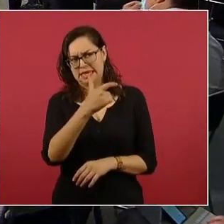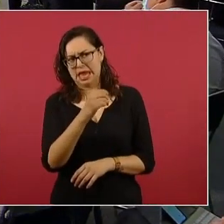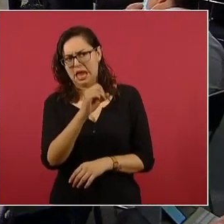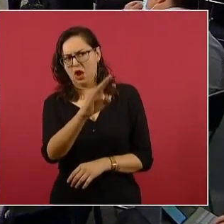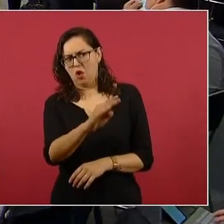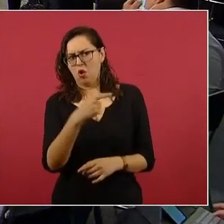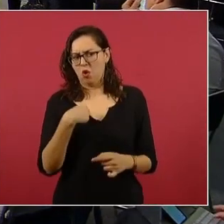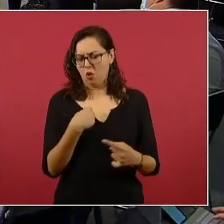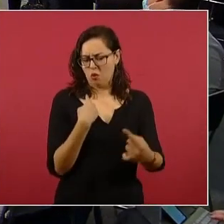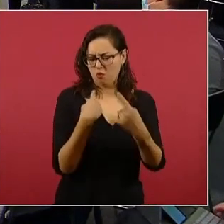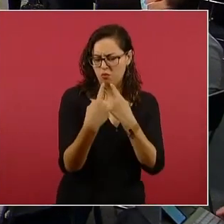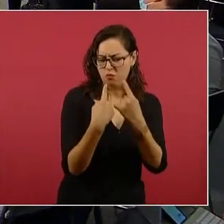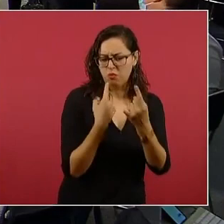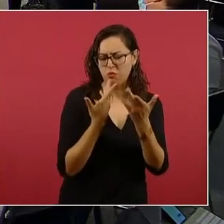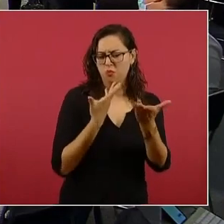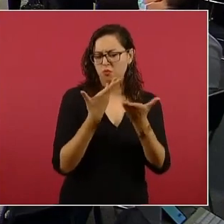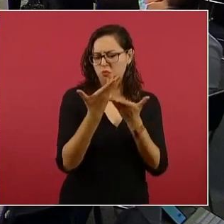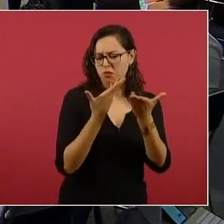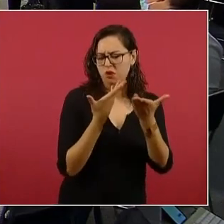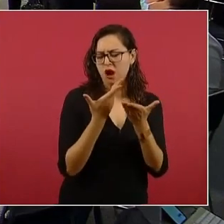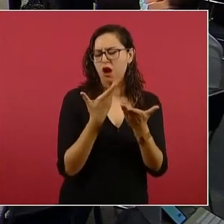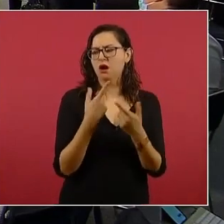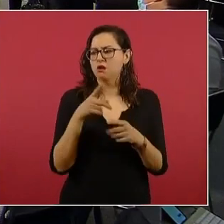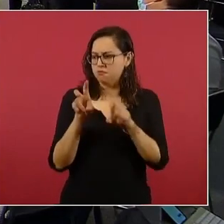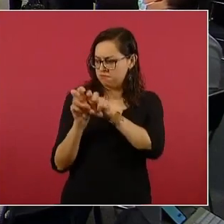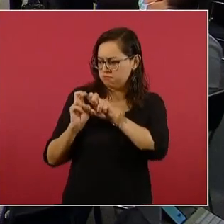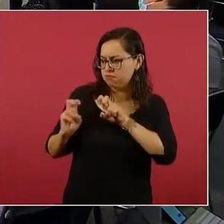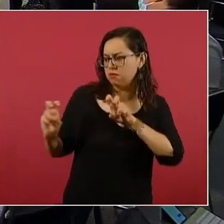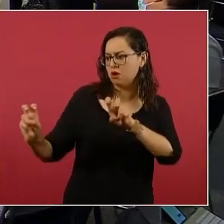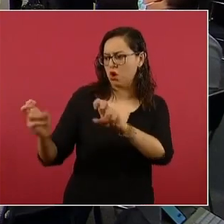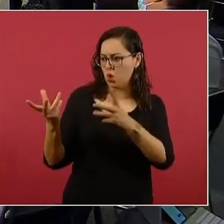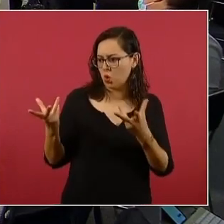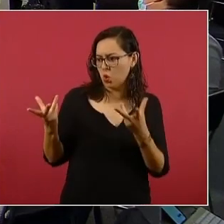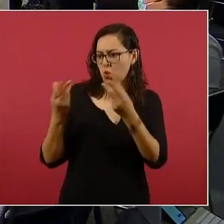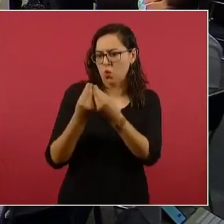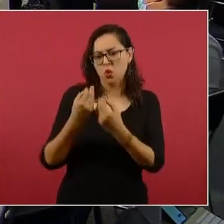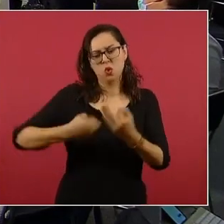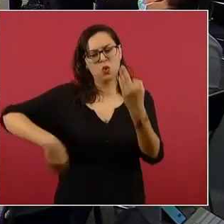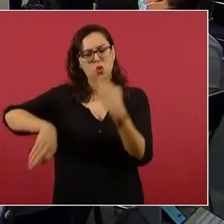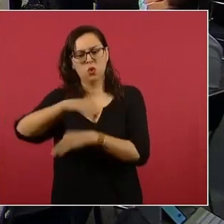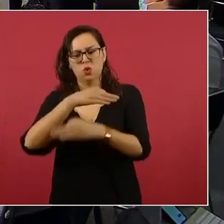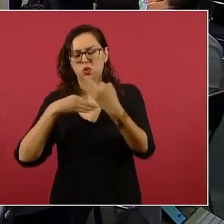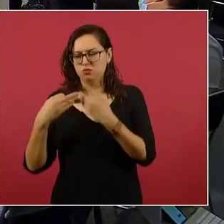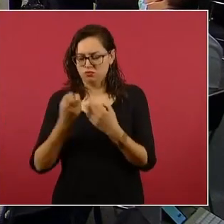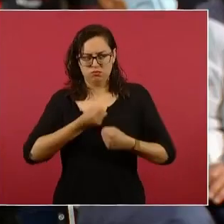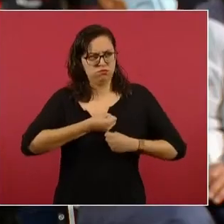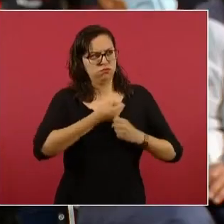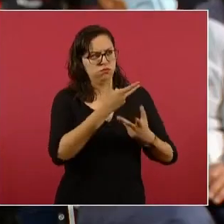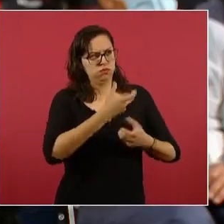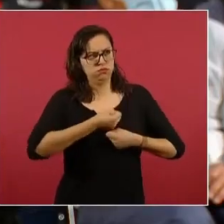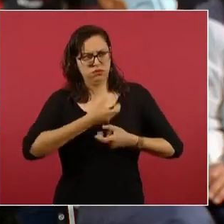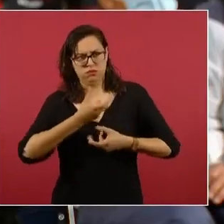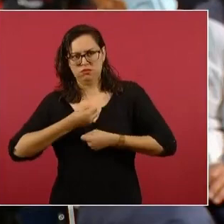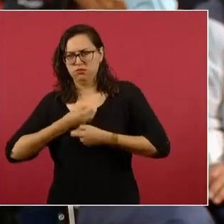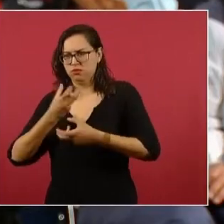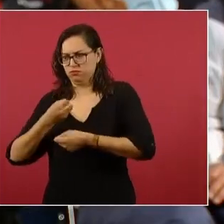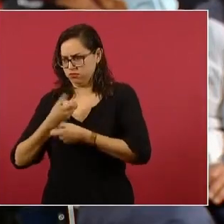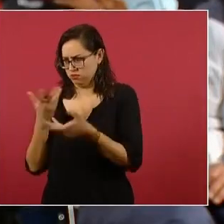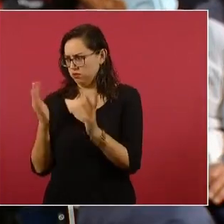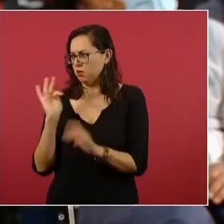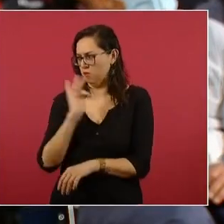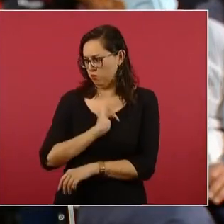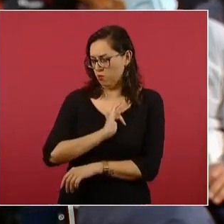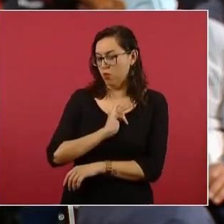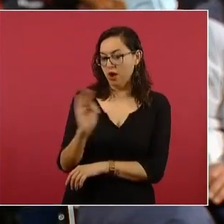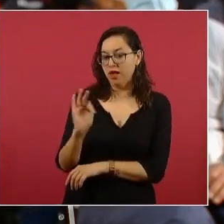Gobernación para que les reciba a todos los magistrados de la Sala Superior y se conozca la versión de todos y también les dijo ahí,